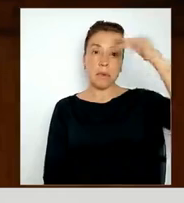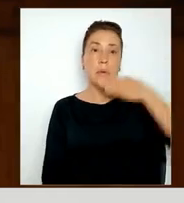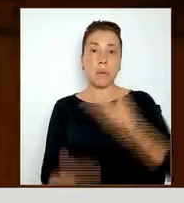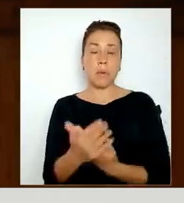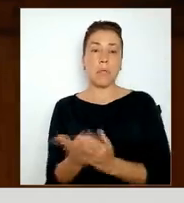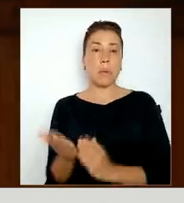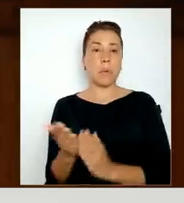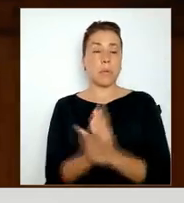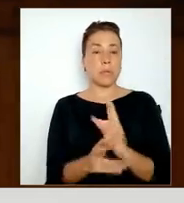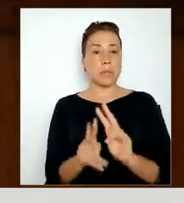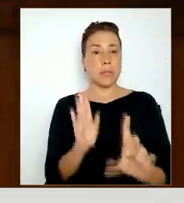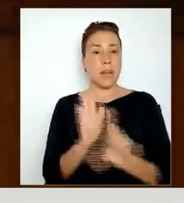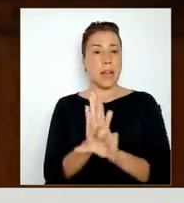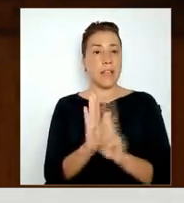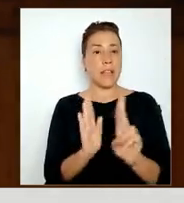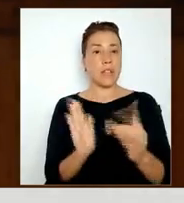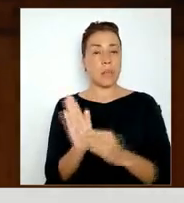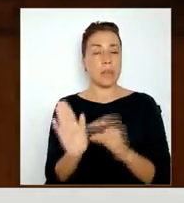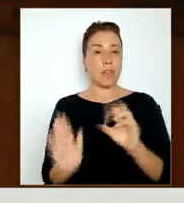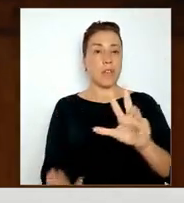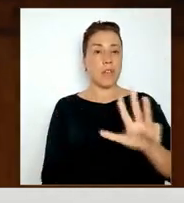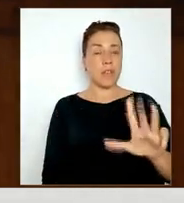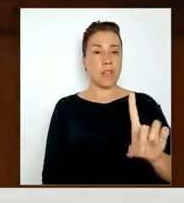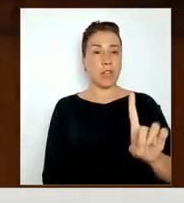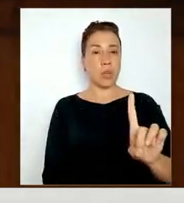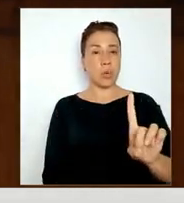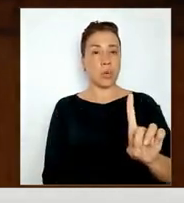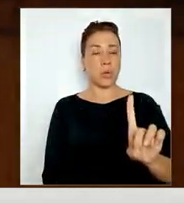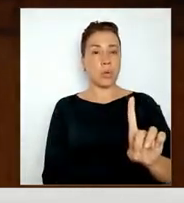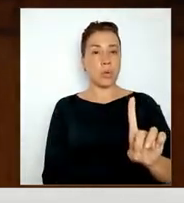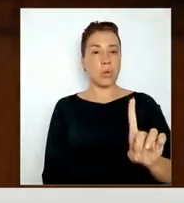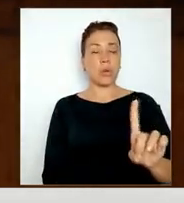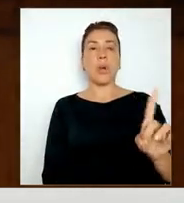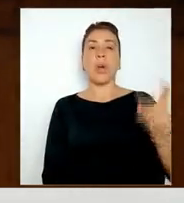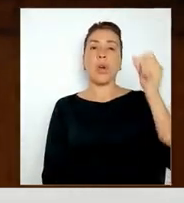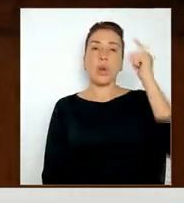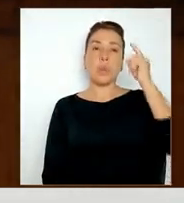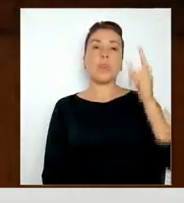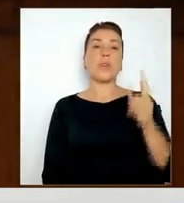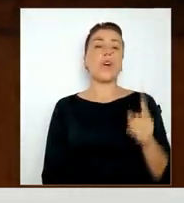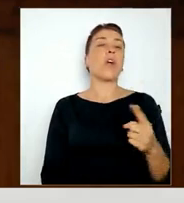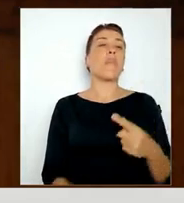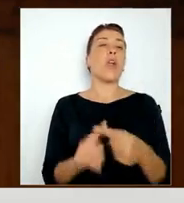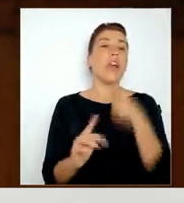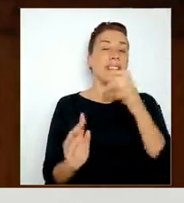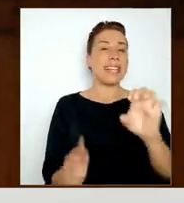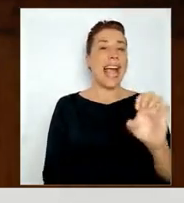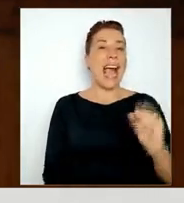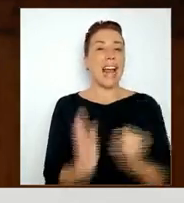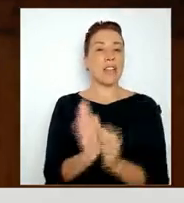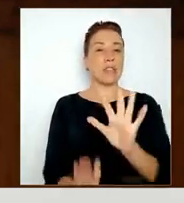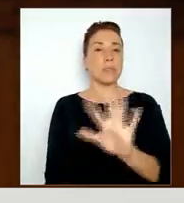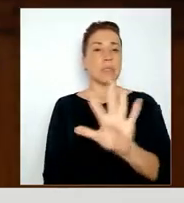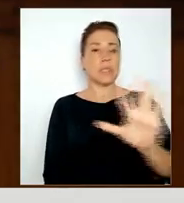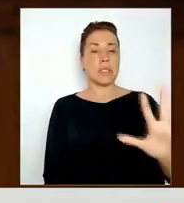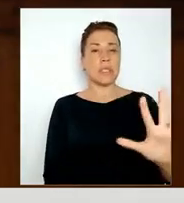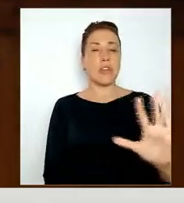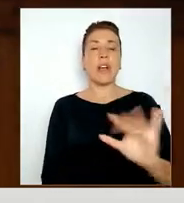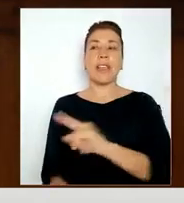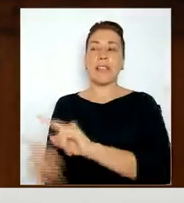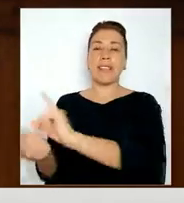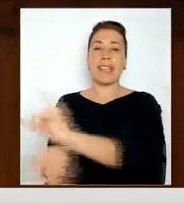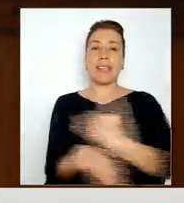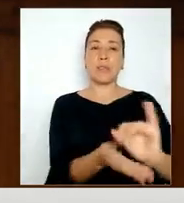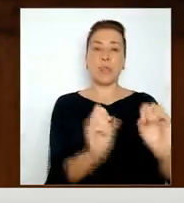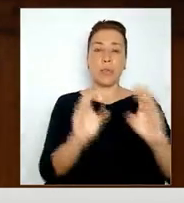21.091 se interpretó a la luz de la letra e del artículo 55 que las instituciones de educación superior